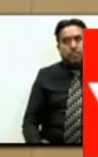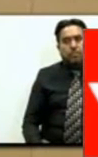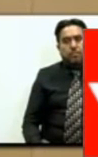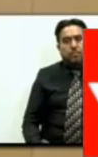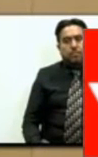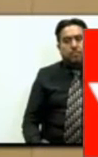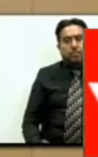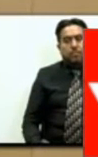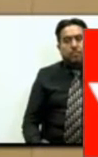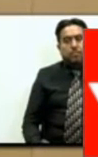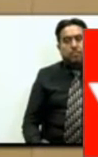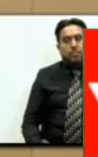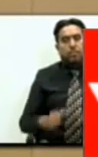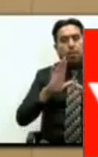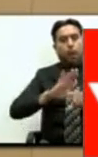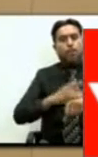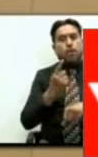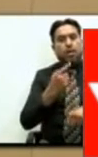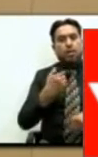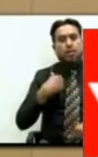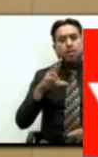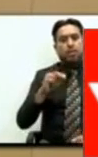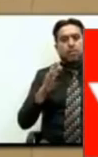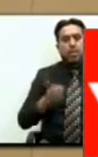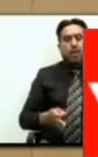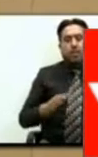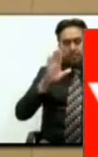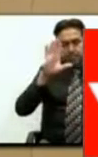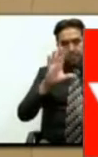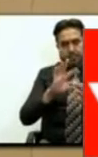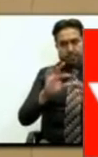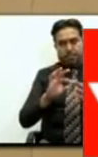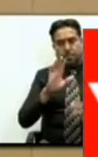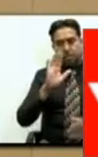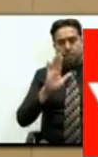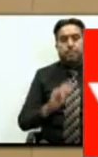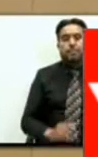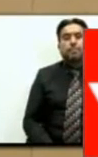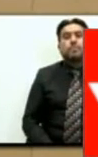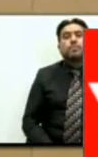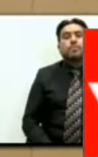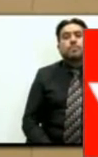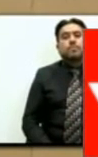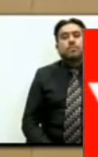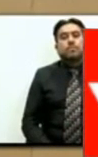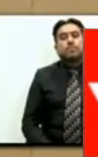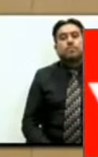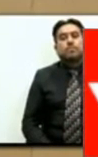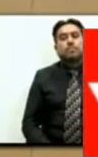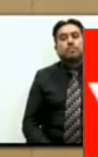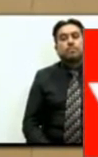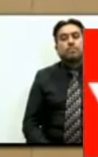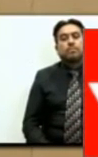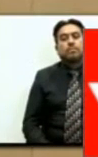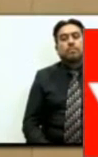en contra del punto de acuerdo primero porque pasamos las horas